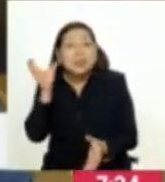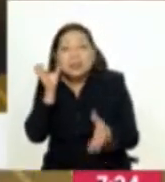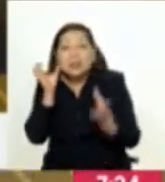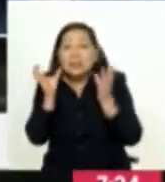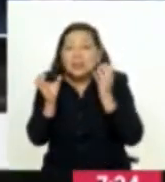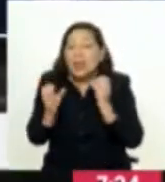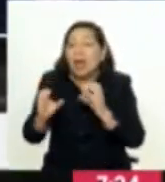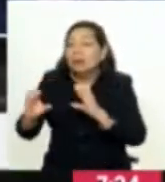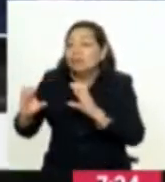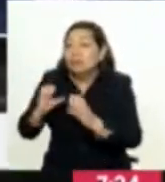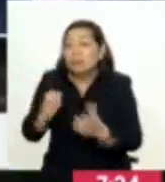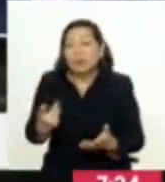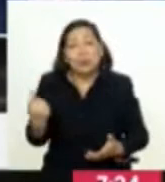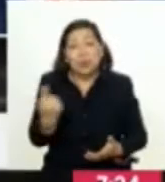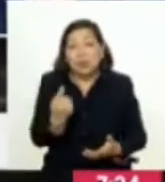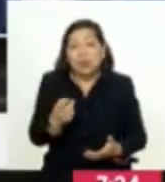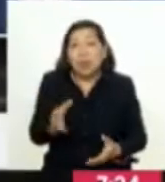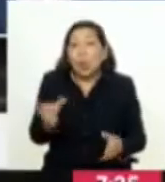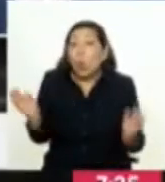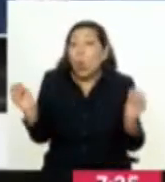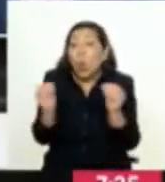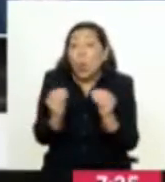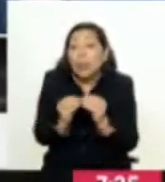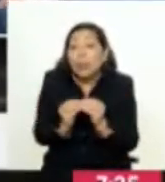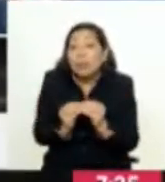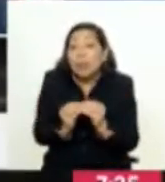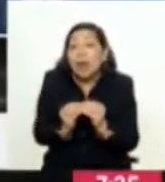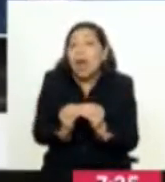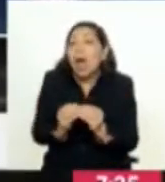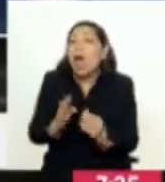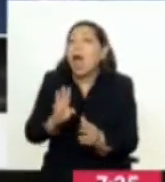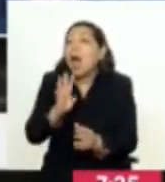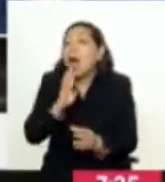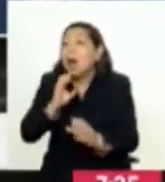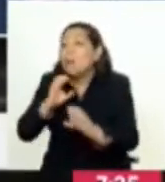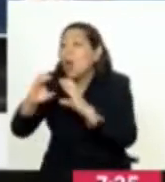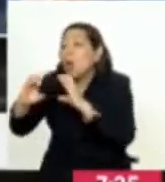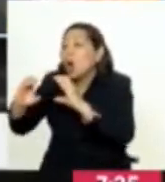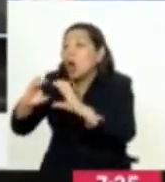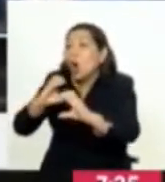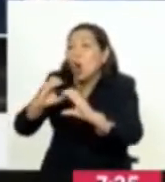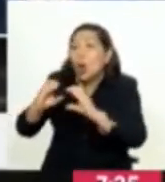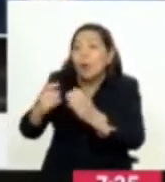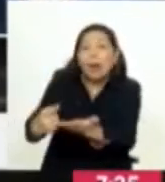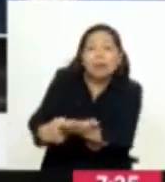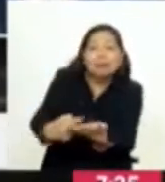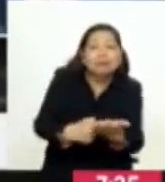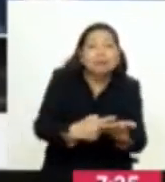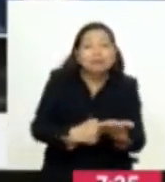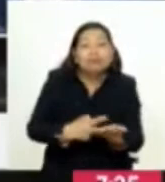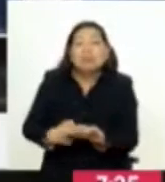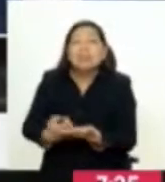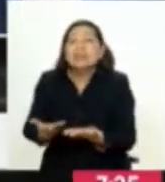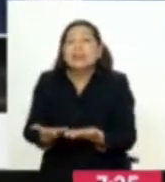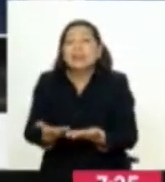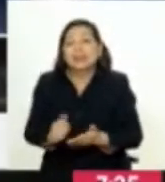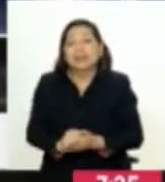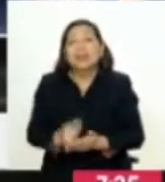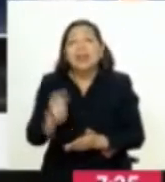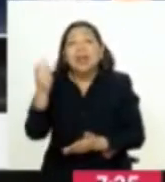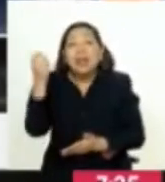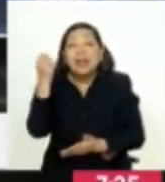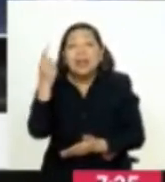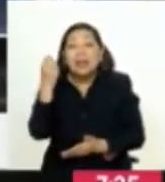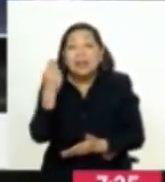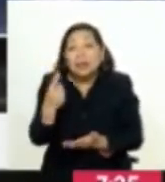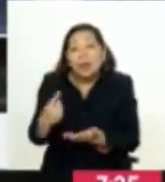Diálogo. O sea, no es solamente que nos juntemos, necesitamos diálogo. Pero la clave del diálogo es el